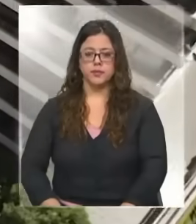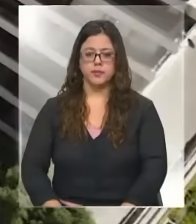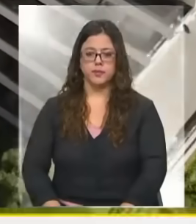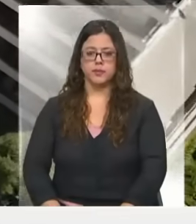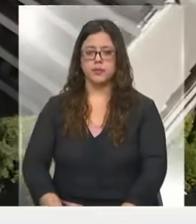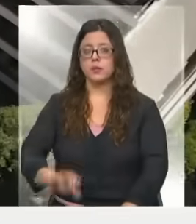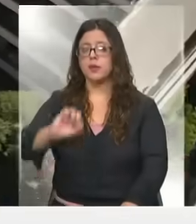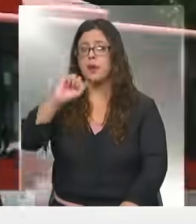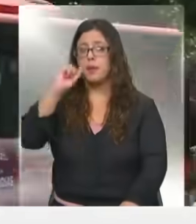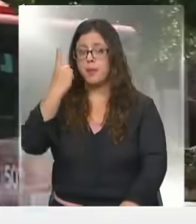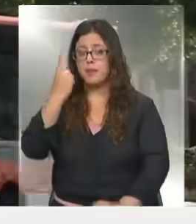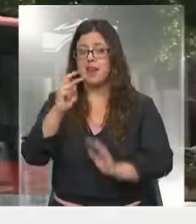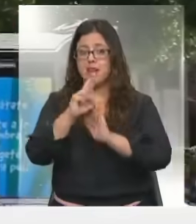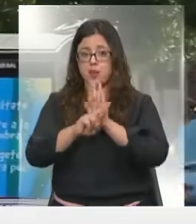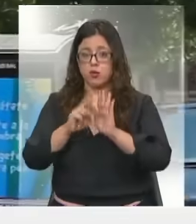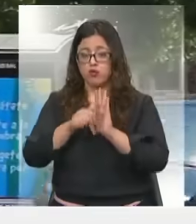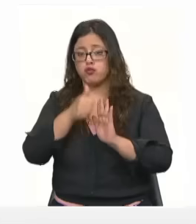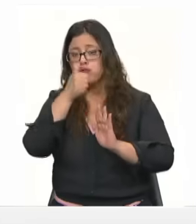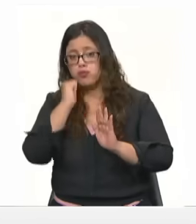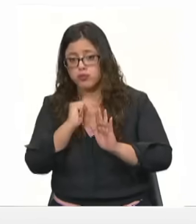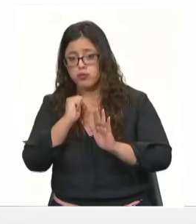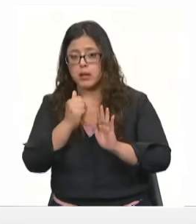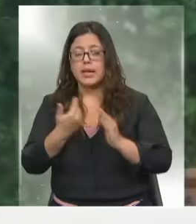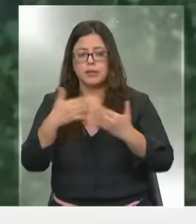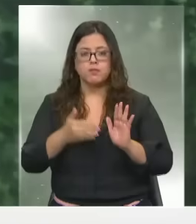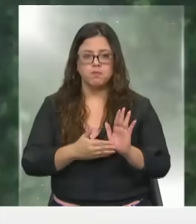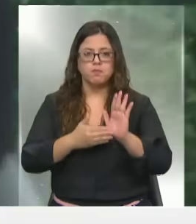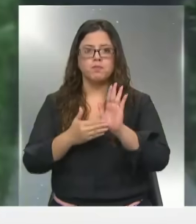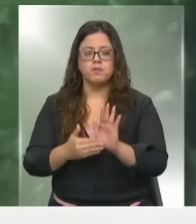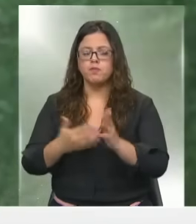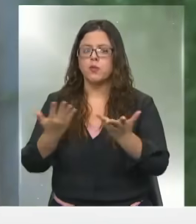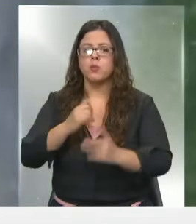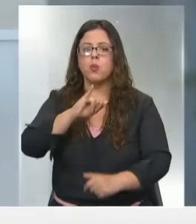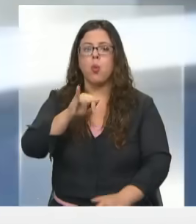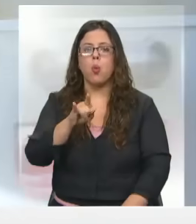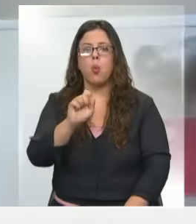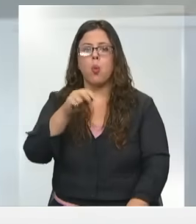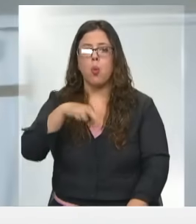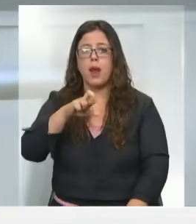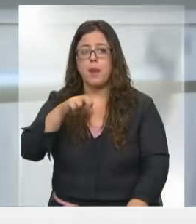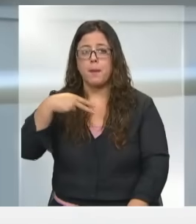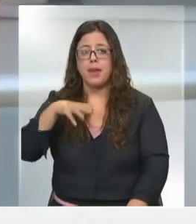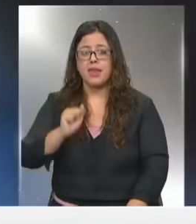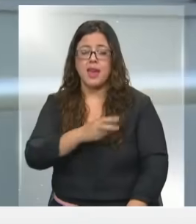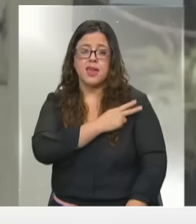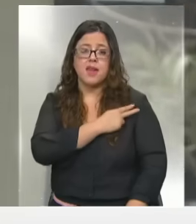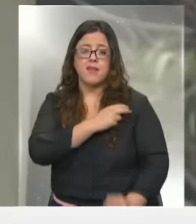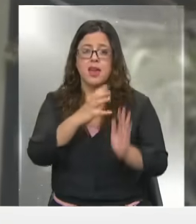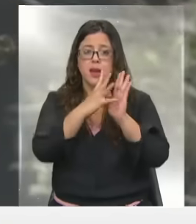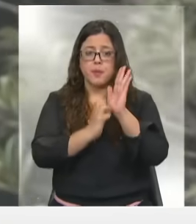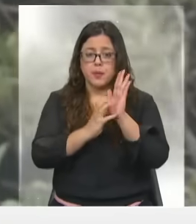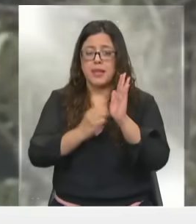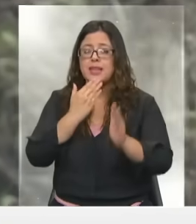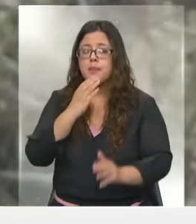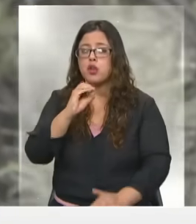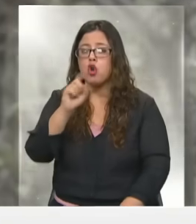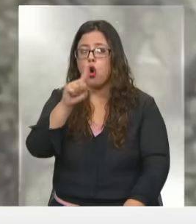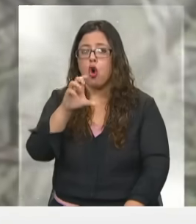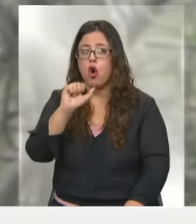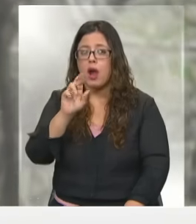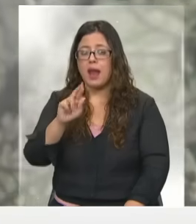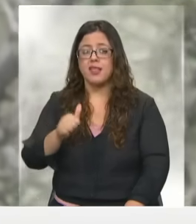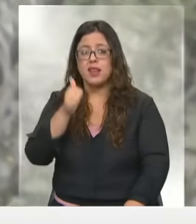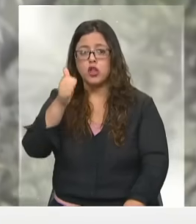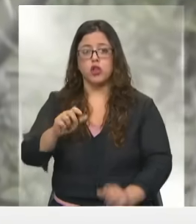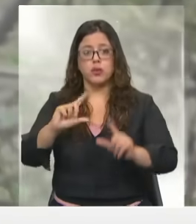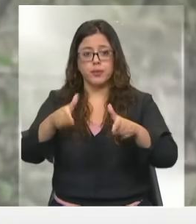En el primer capítulo de este reportaje, les mostramos cómo Juan Peña, jefe de tesorería, y Óscar Arévalo, director